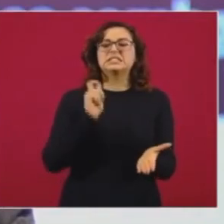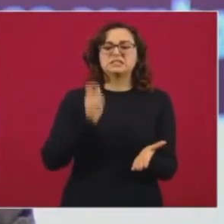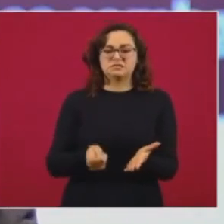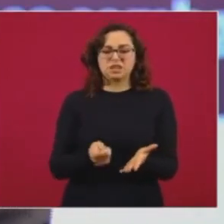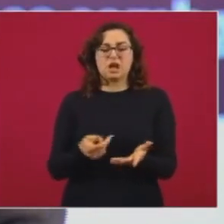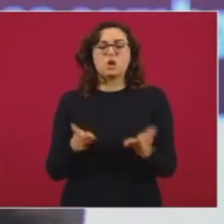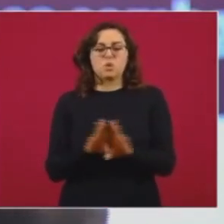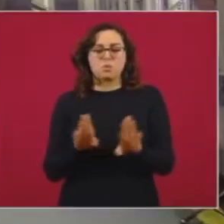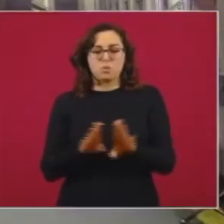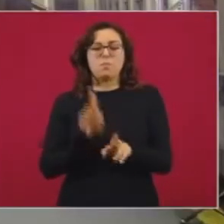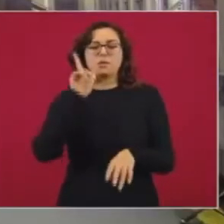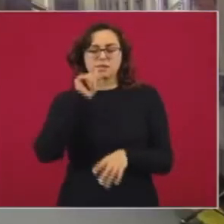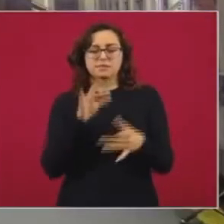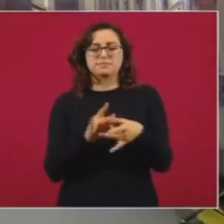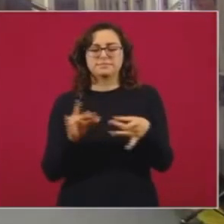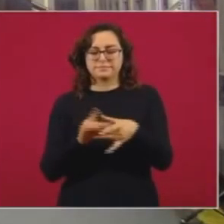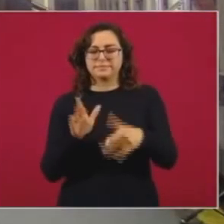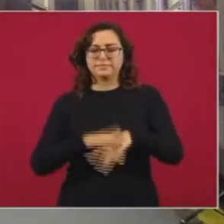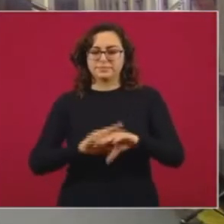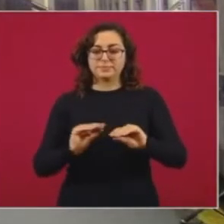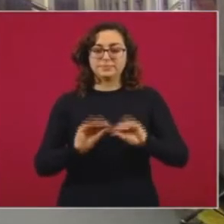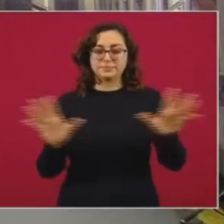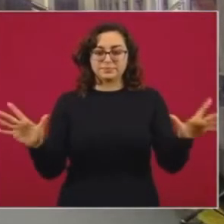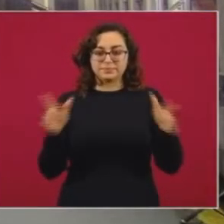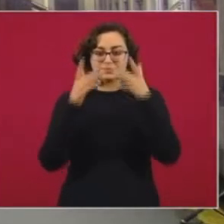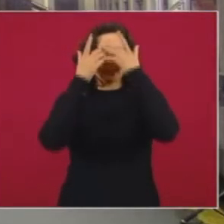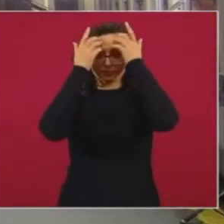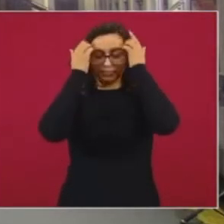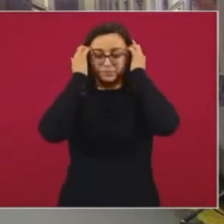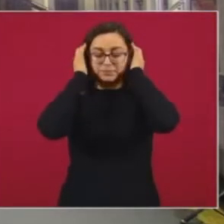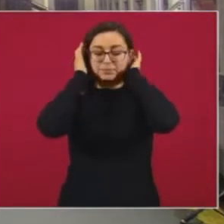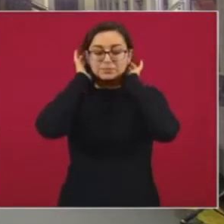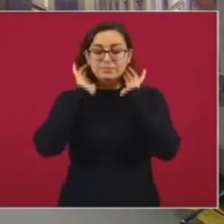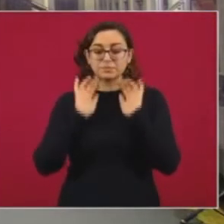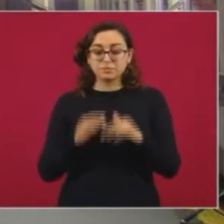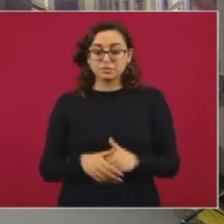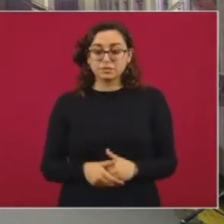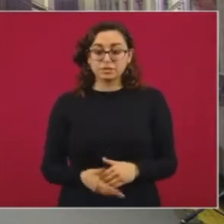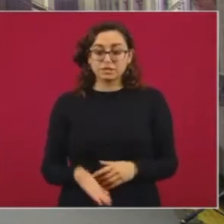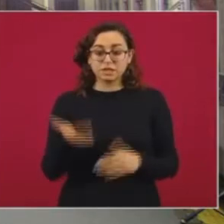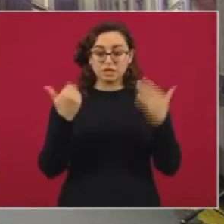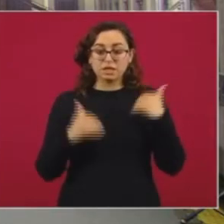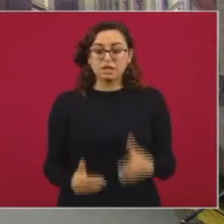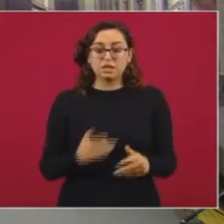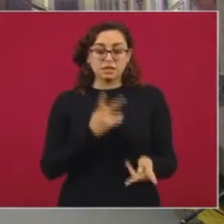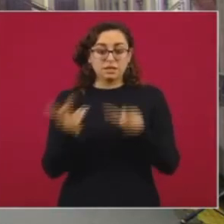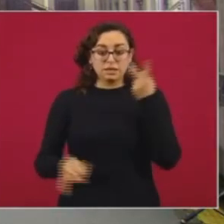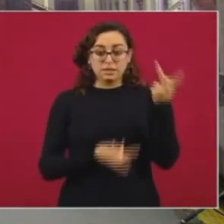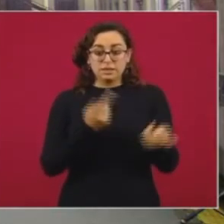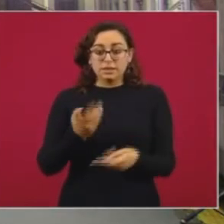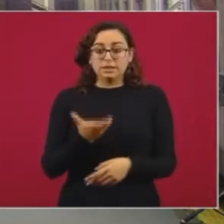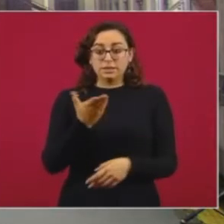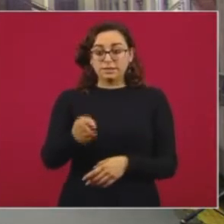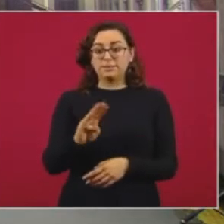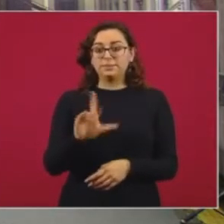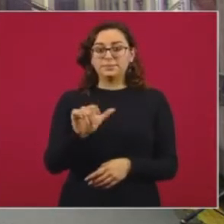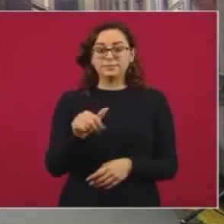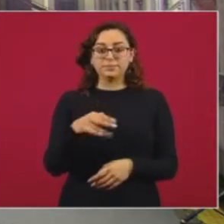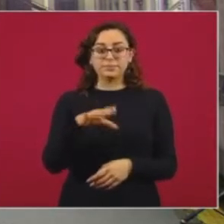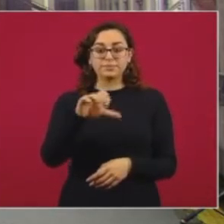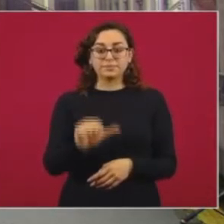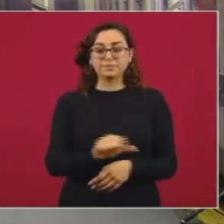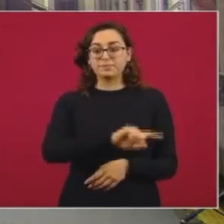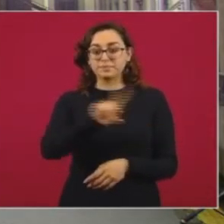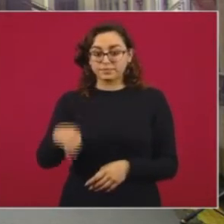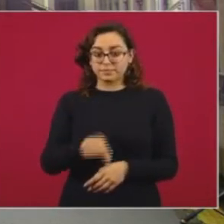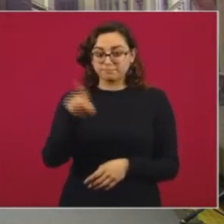técnicos. Muy bien, vamos a pasar a preguntas y comentarios. Vamos a darle a Blanca Valadez, enseguida usted, nos seguimos con usted y